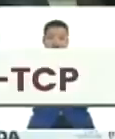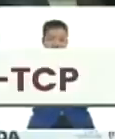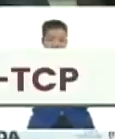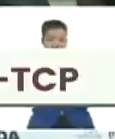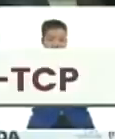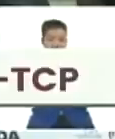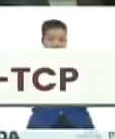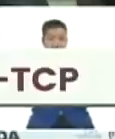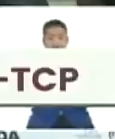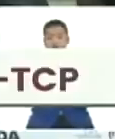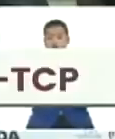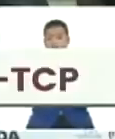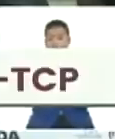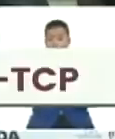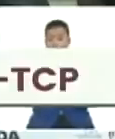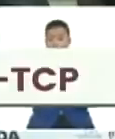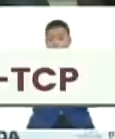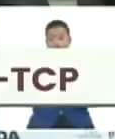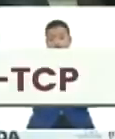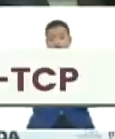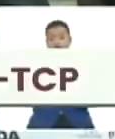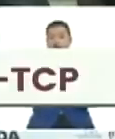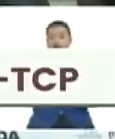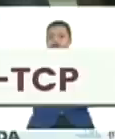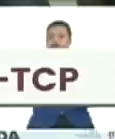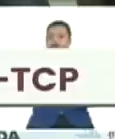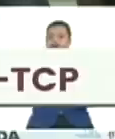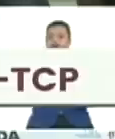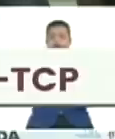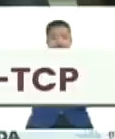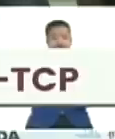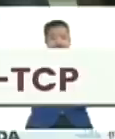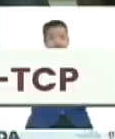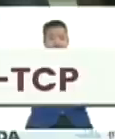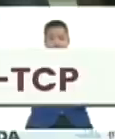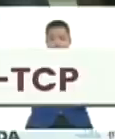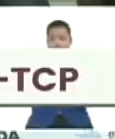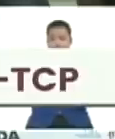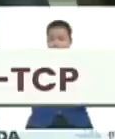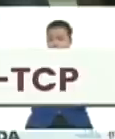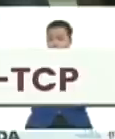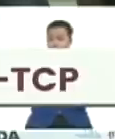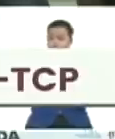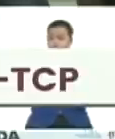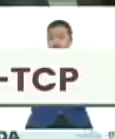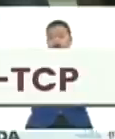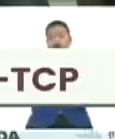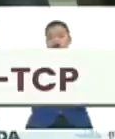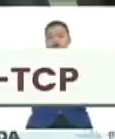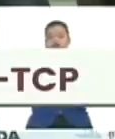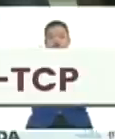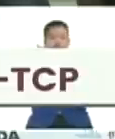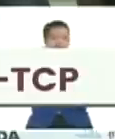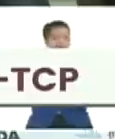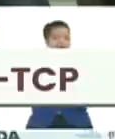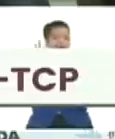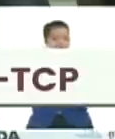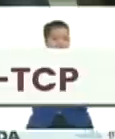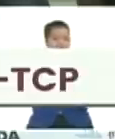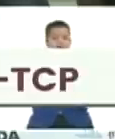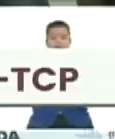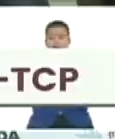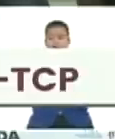También tiene consecuencias para el transporte marítimo y causará más penurias a nuestra región, además de los efectos